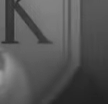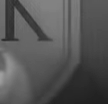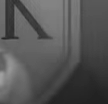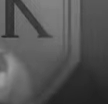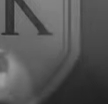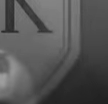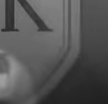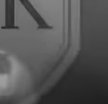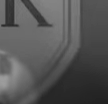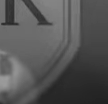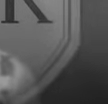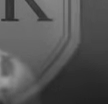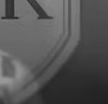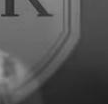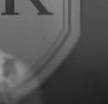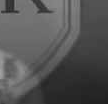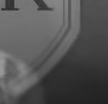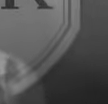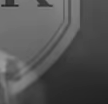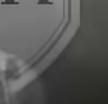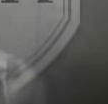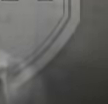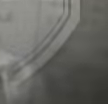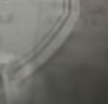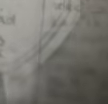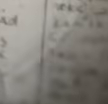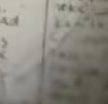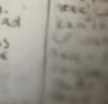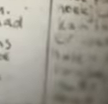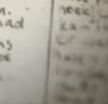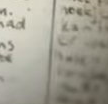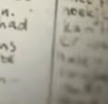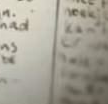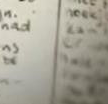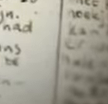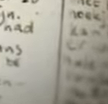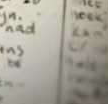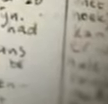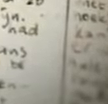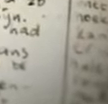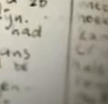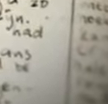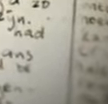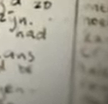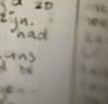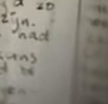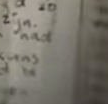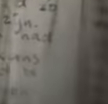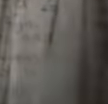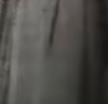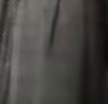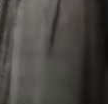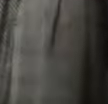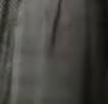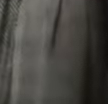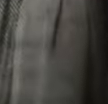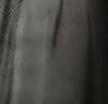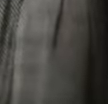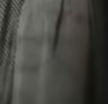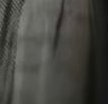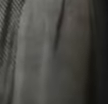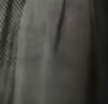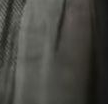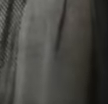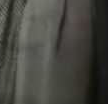se va convirtiendo... Leer un buen libro permite viajar a mundos paralelos y compartir esta experiencia